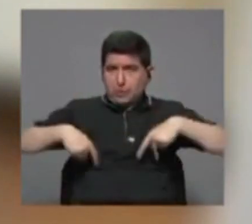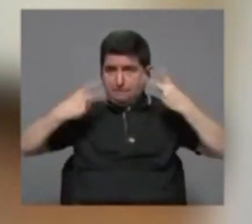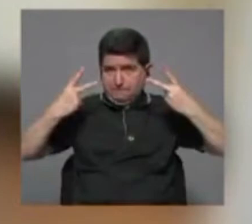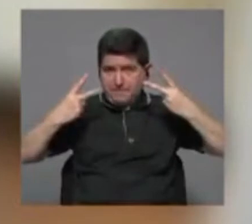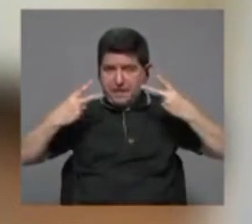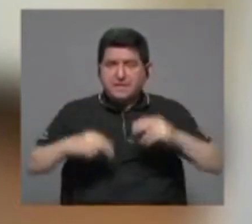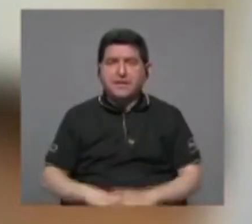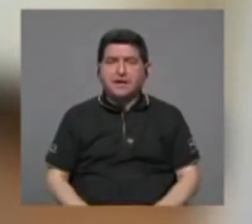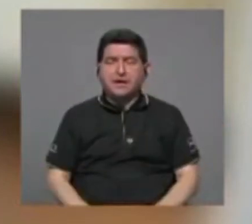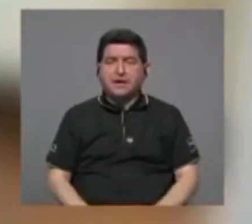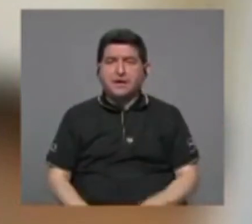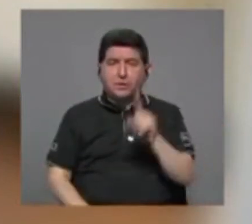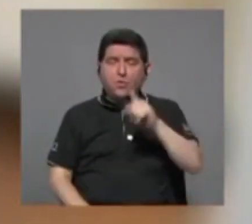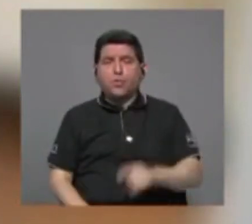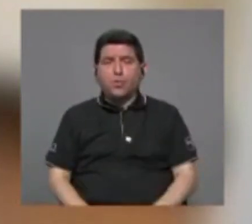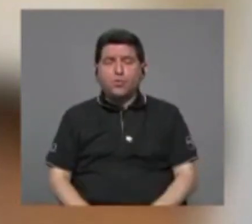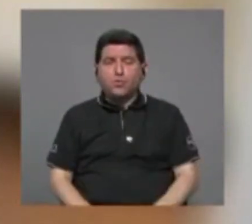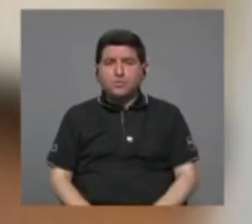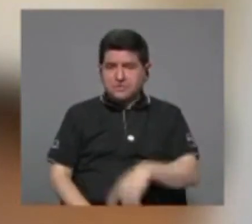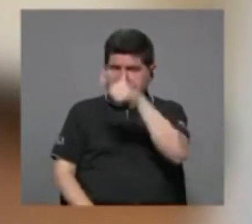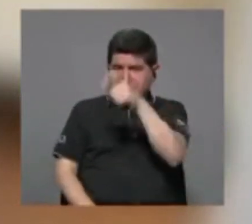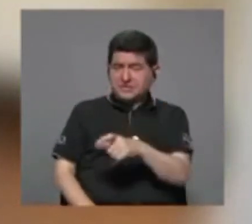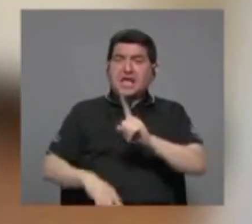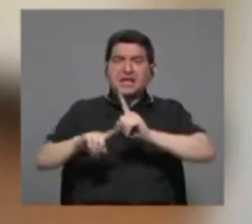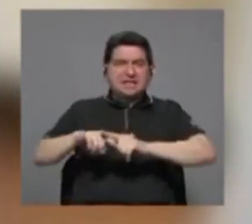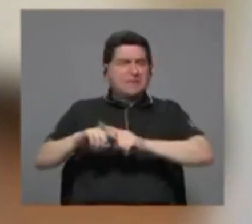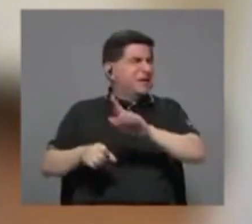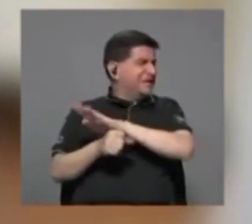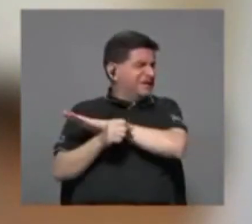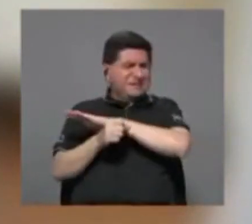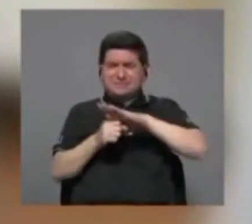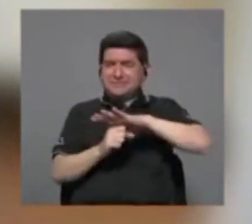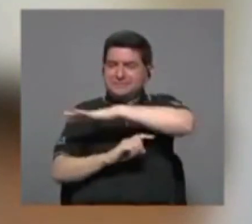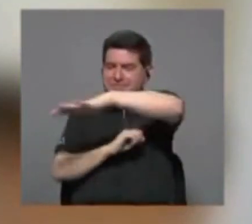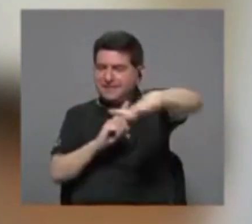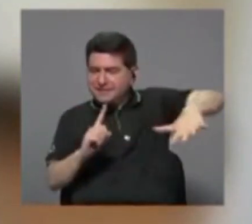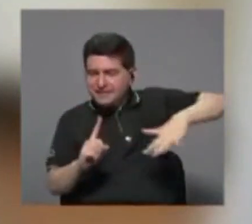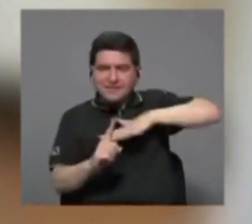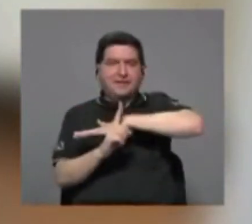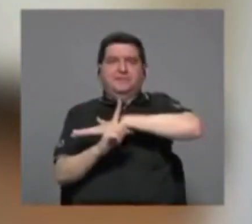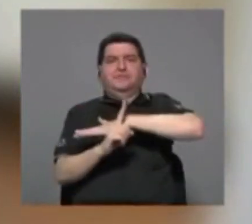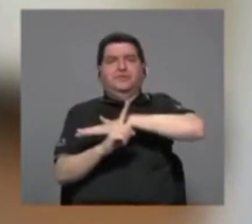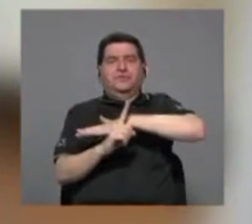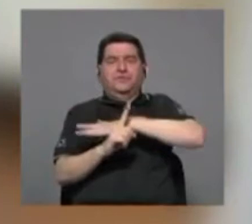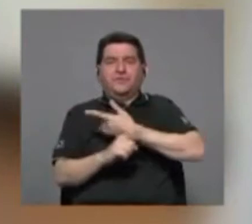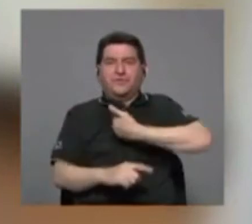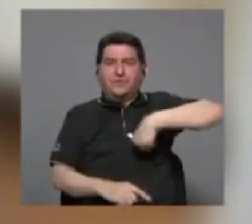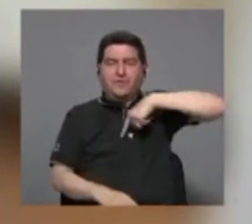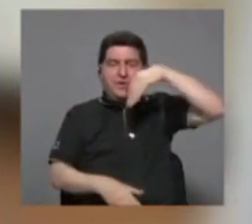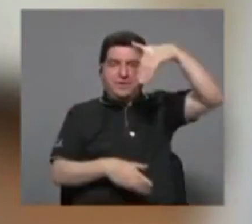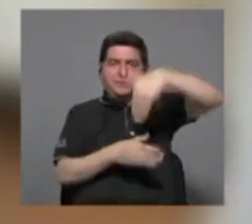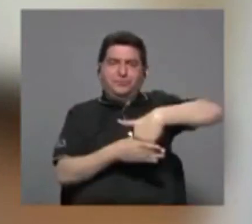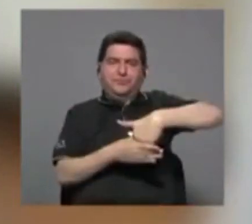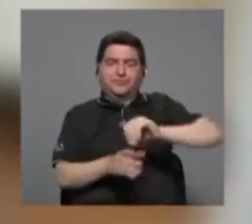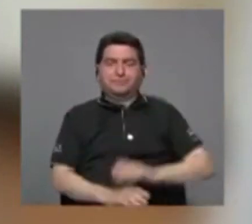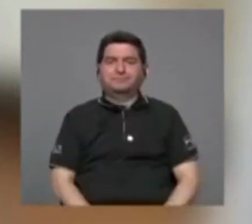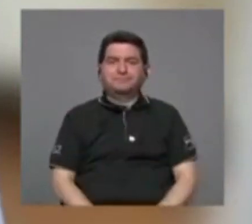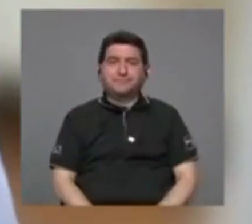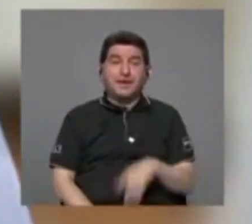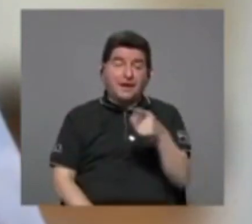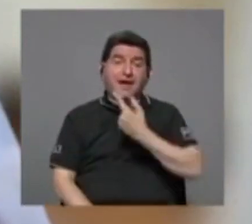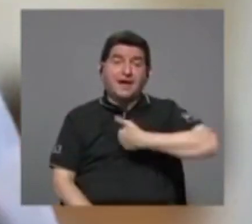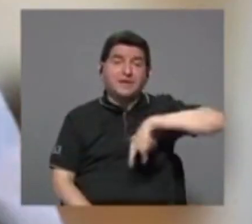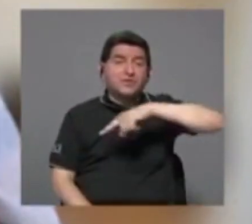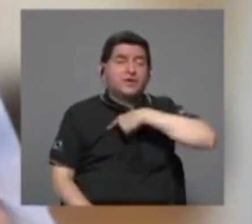como organismos, dependemos enteramente del ambiente del cual somos parte. Entonces eso nos dio a